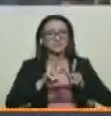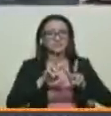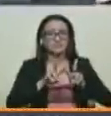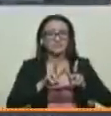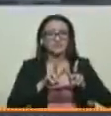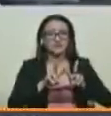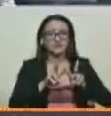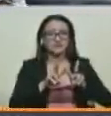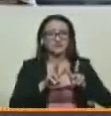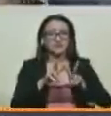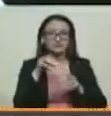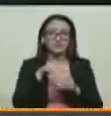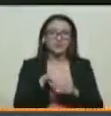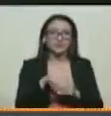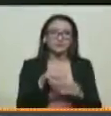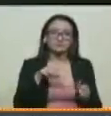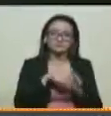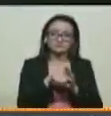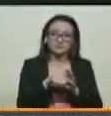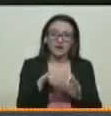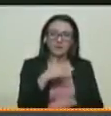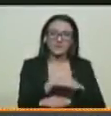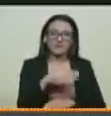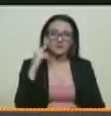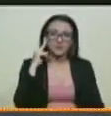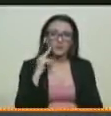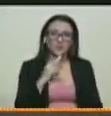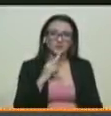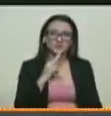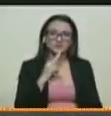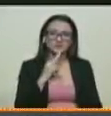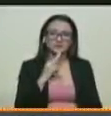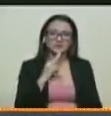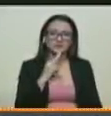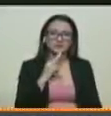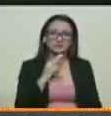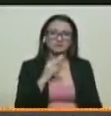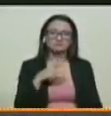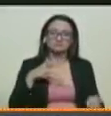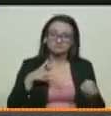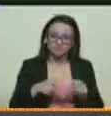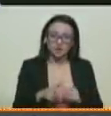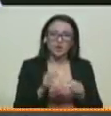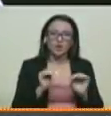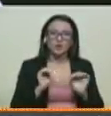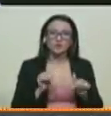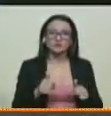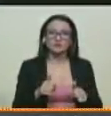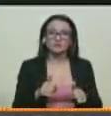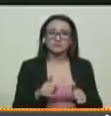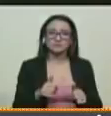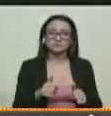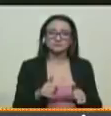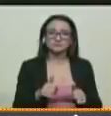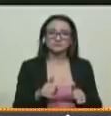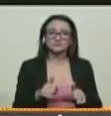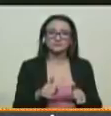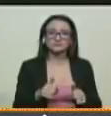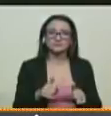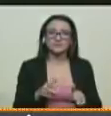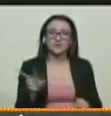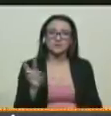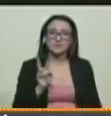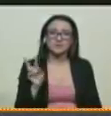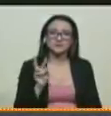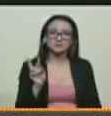Venezuela que puebla ahora aquí los espacios de la Avenida Bolívar para dar inauguración al pabellón de